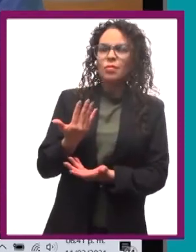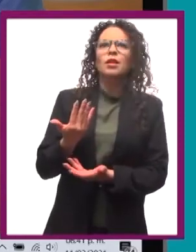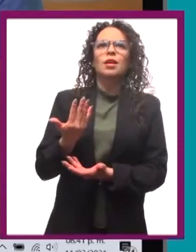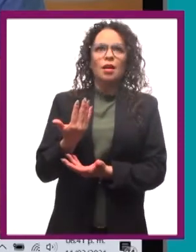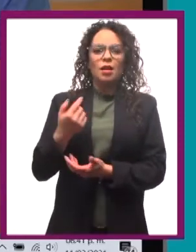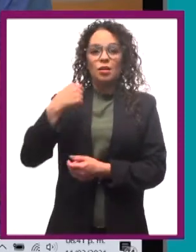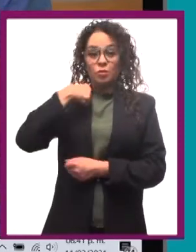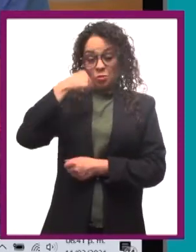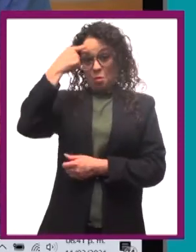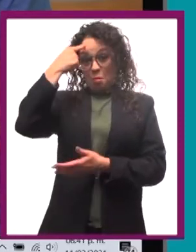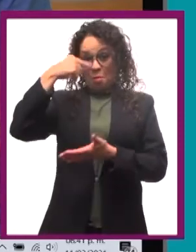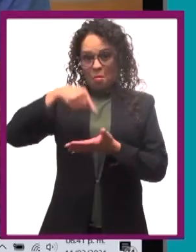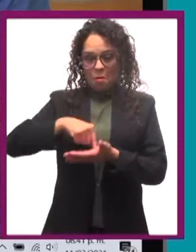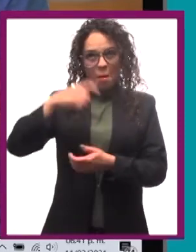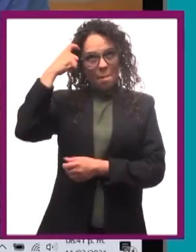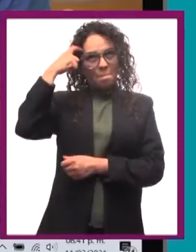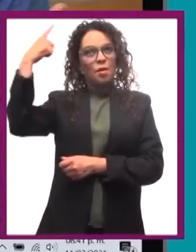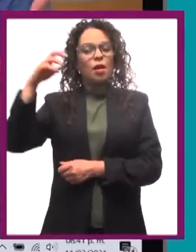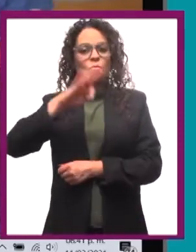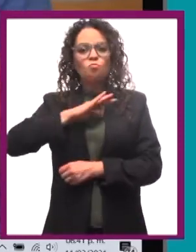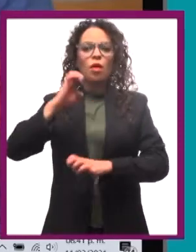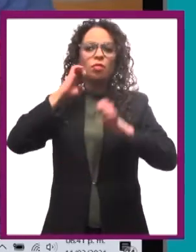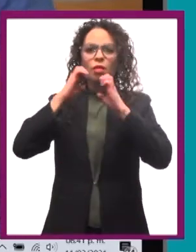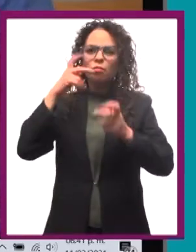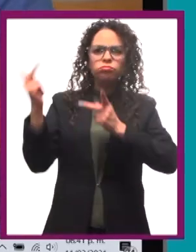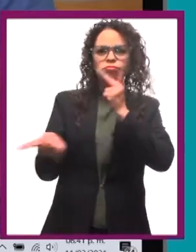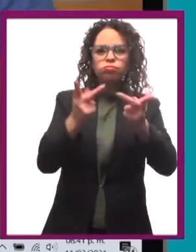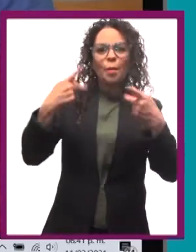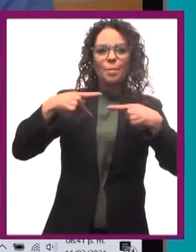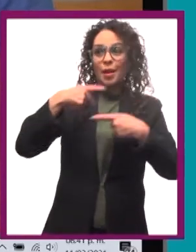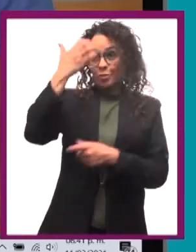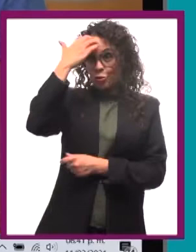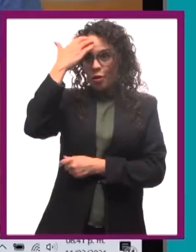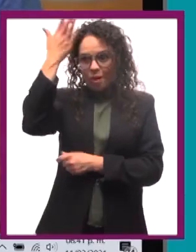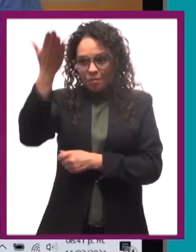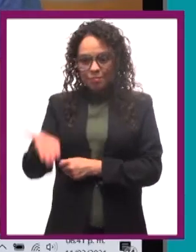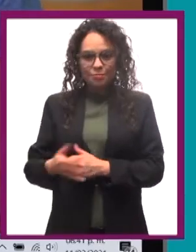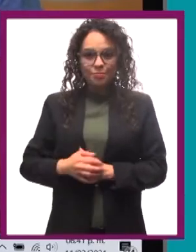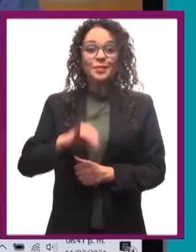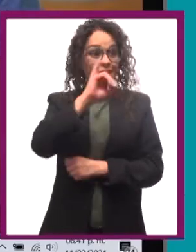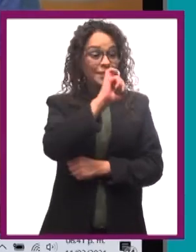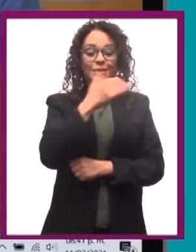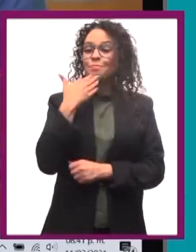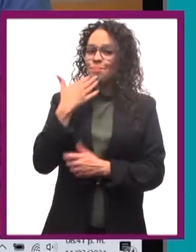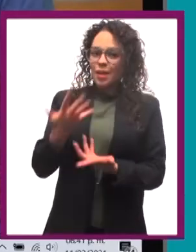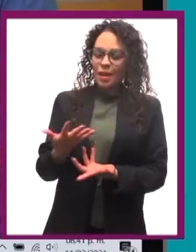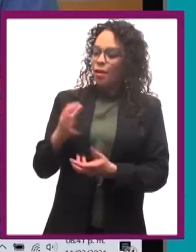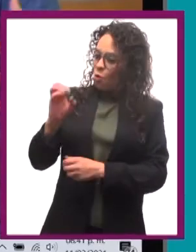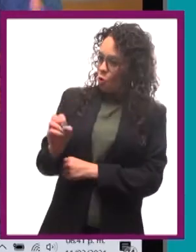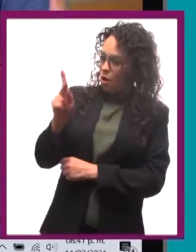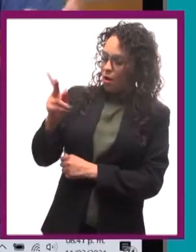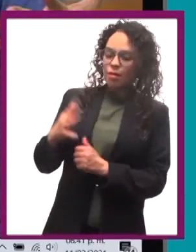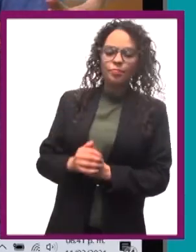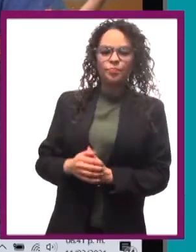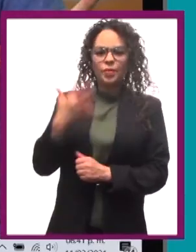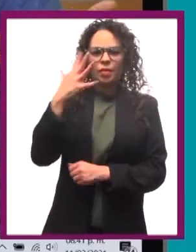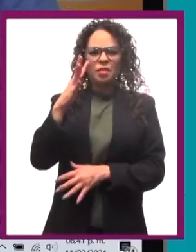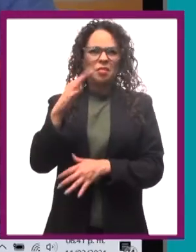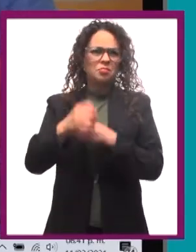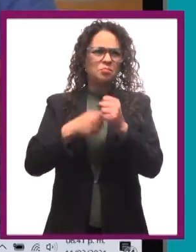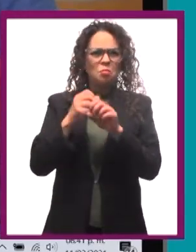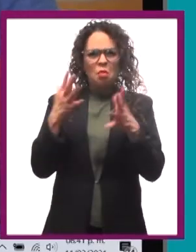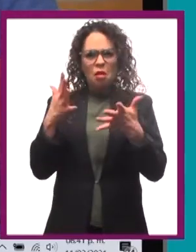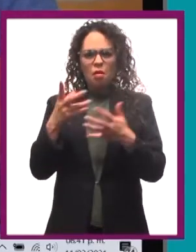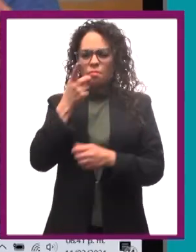no tenemos. Se me ocurría que a lo mejor podríamos hacer una encuesta a nuestros conocidos. Vas. Va, yo diría que a